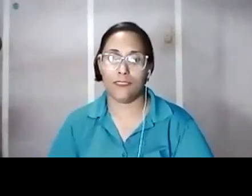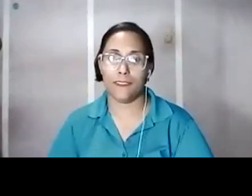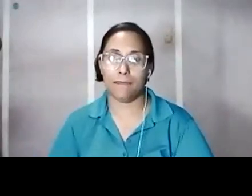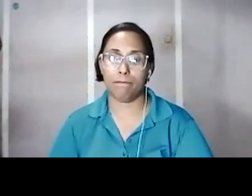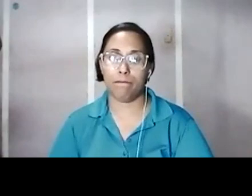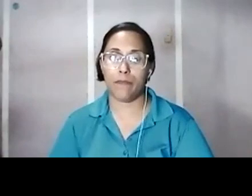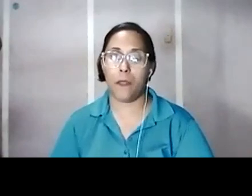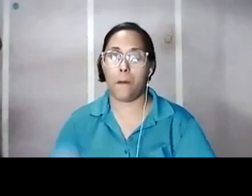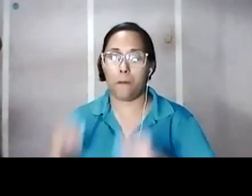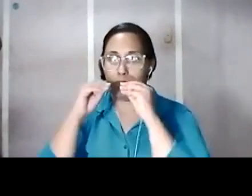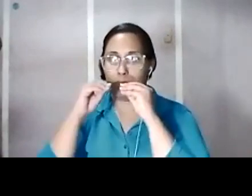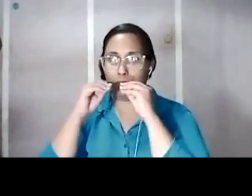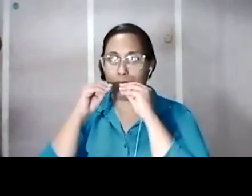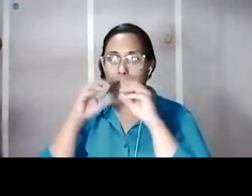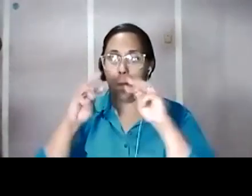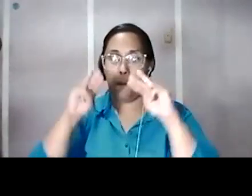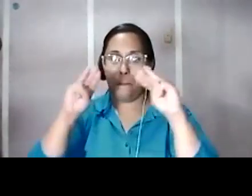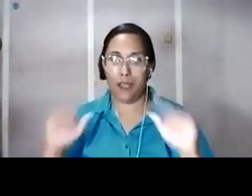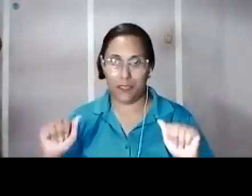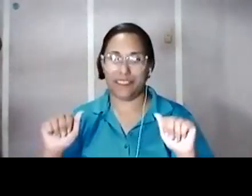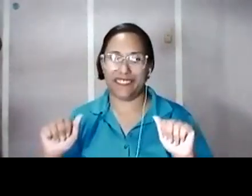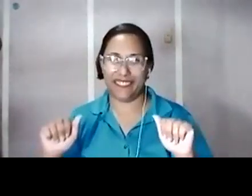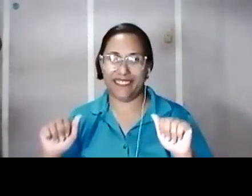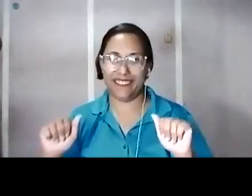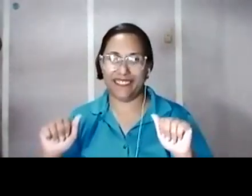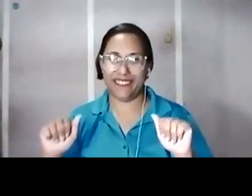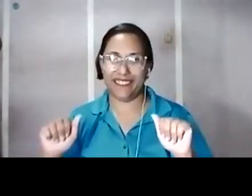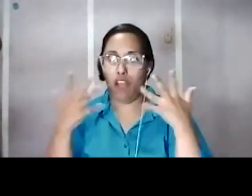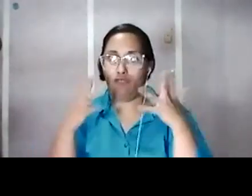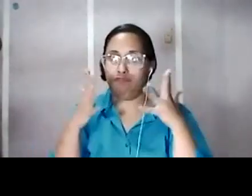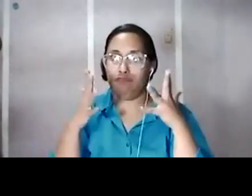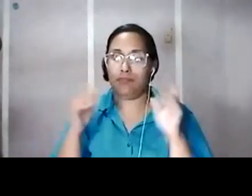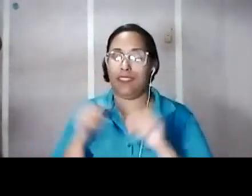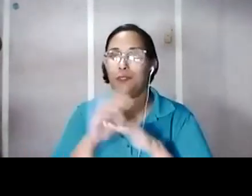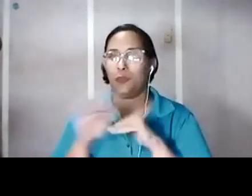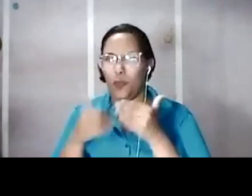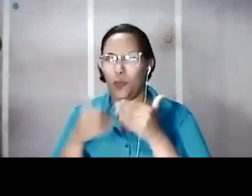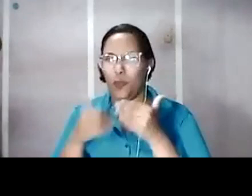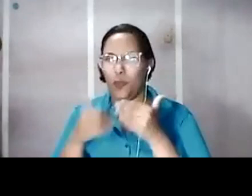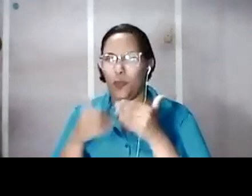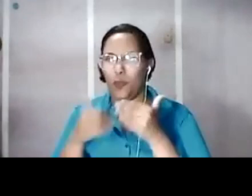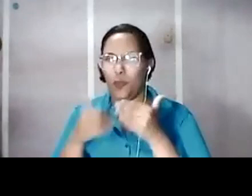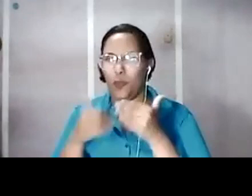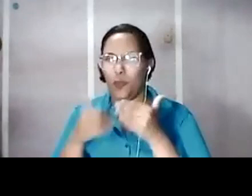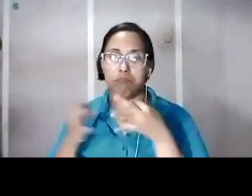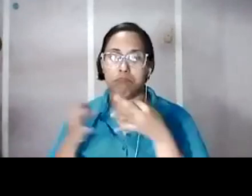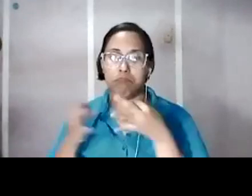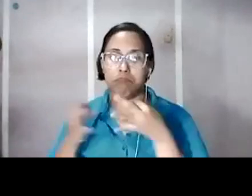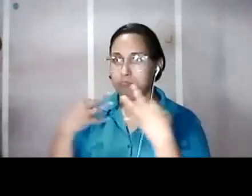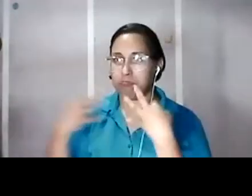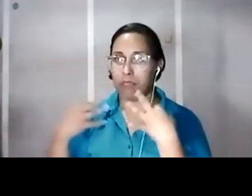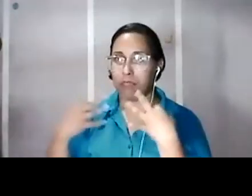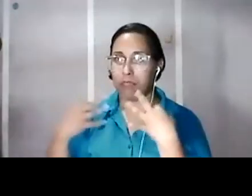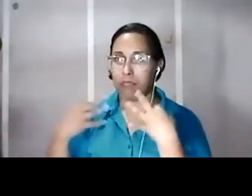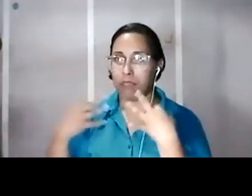de maestría. Yo no fui de la directora nada, él venía ya con todo hecho y y era el que me explicaba a mí y la